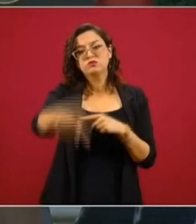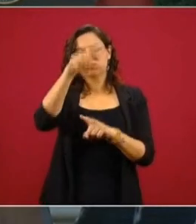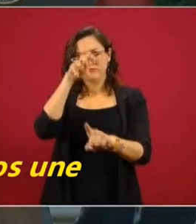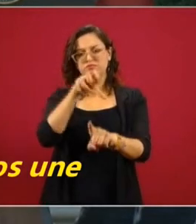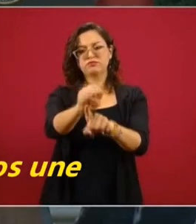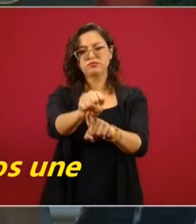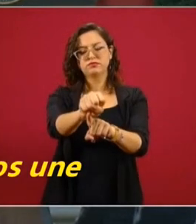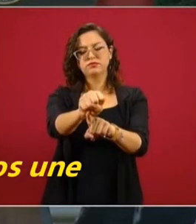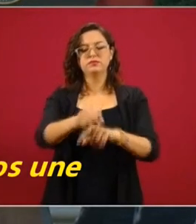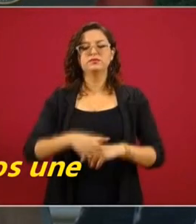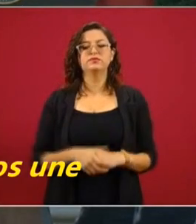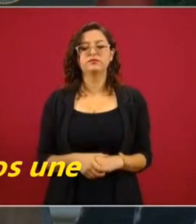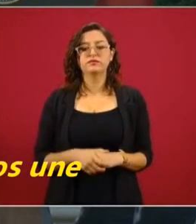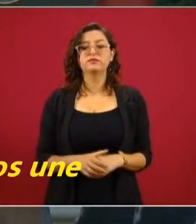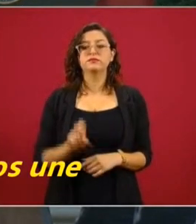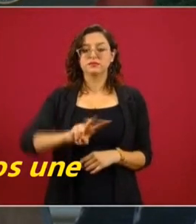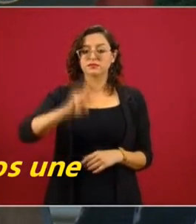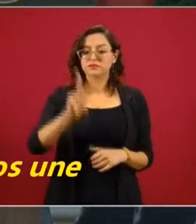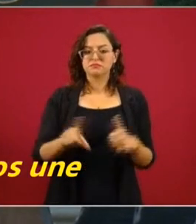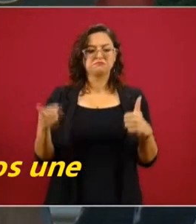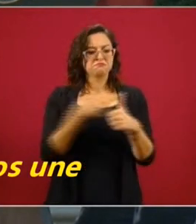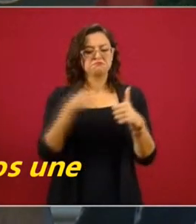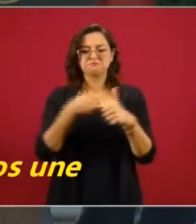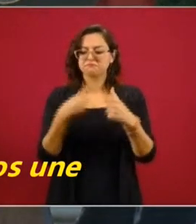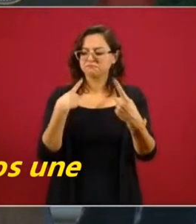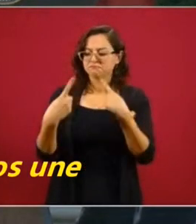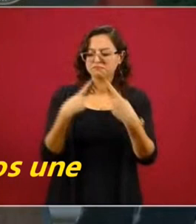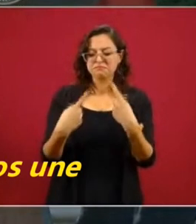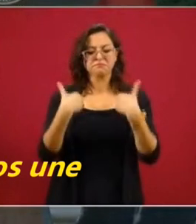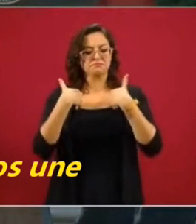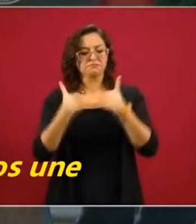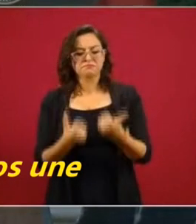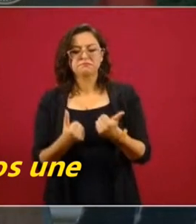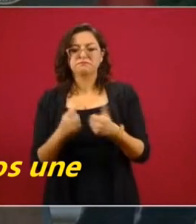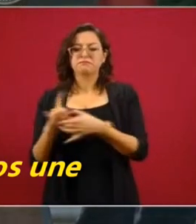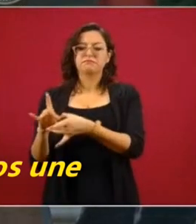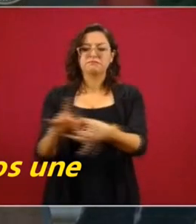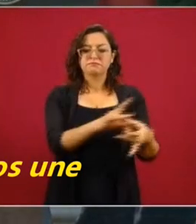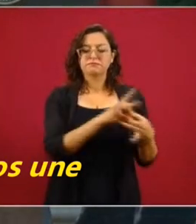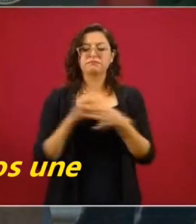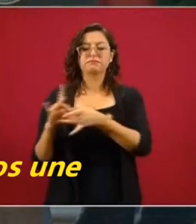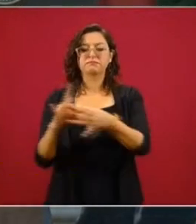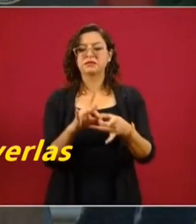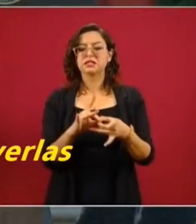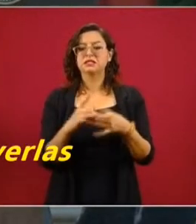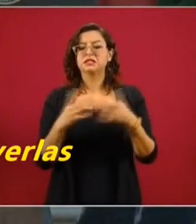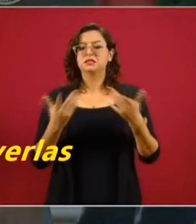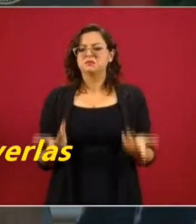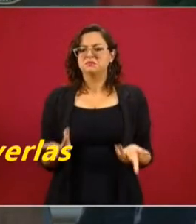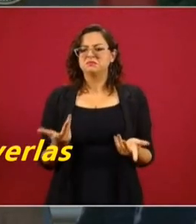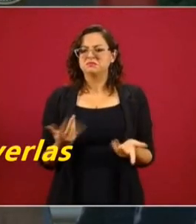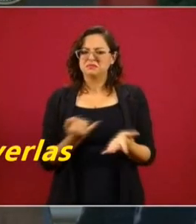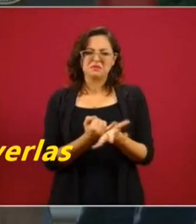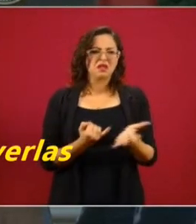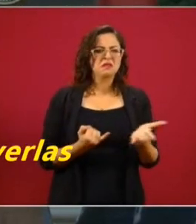porvenir. Es privilegiar el entendimiento, lo que nos une, y hacer a